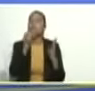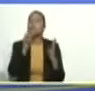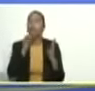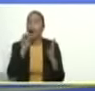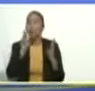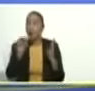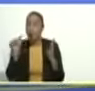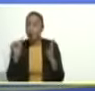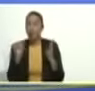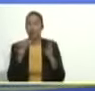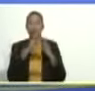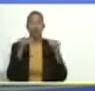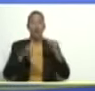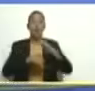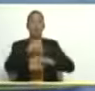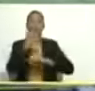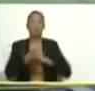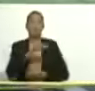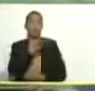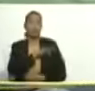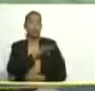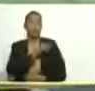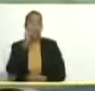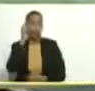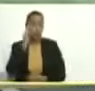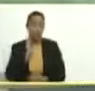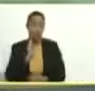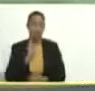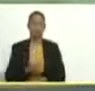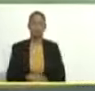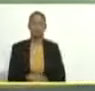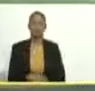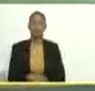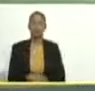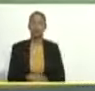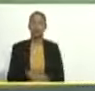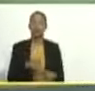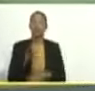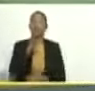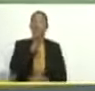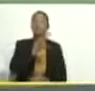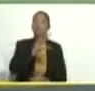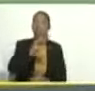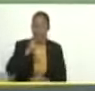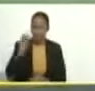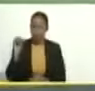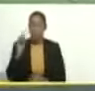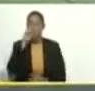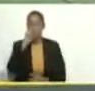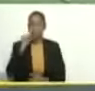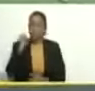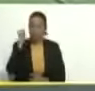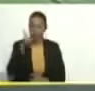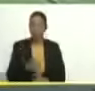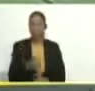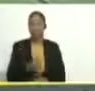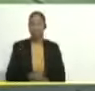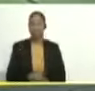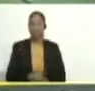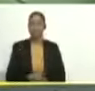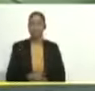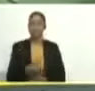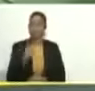del socialismo bolivariano que nos dibujó para 200 años nuestro comandante Chávez. Tenemos que estar a la altura